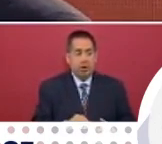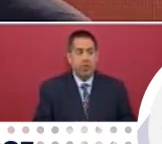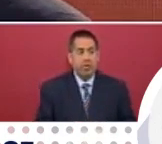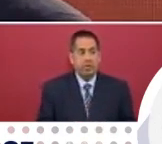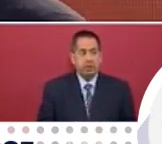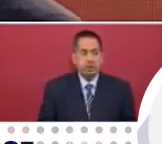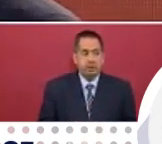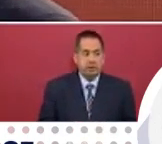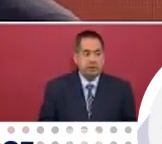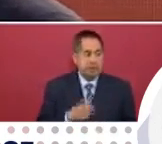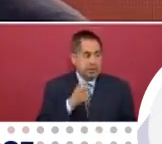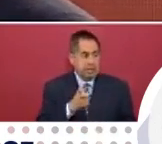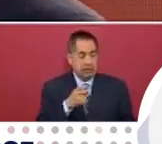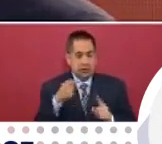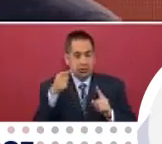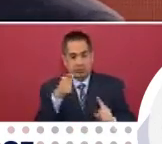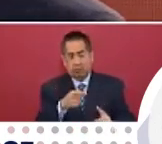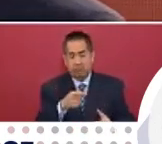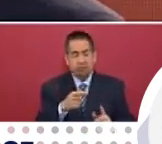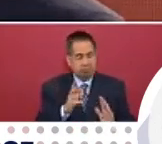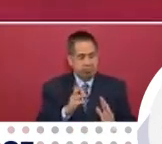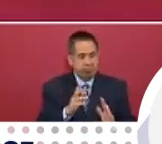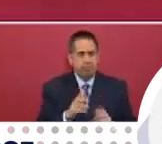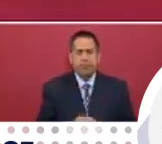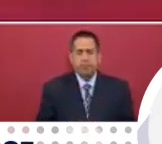pierden por tener a estos